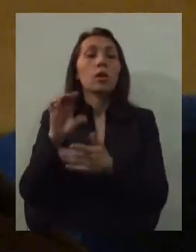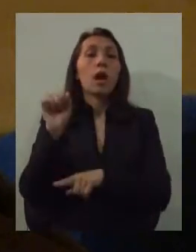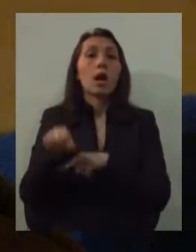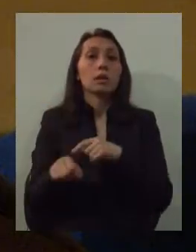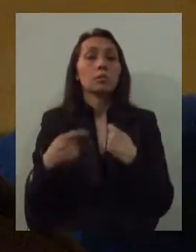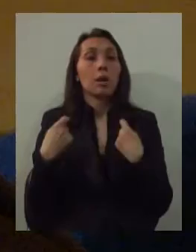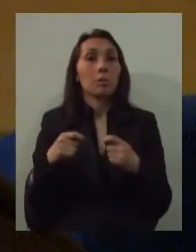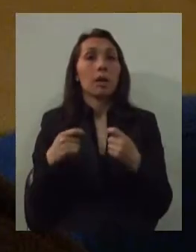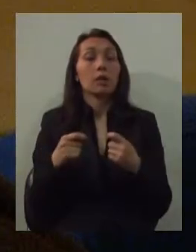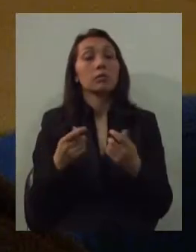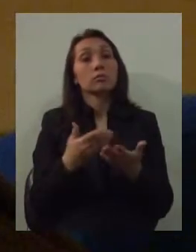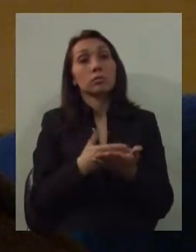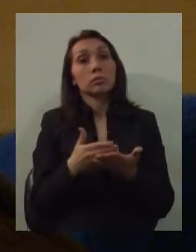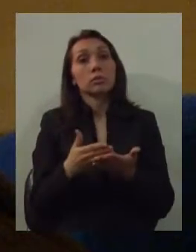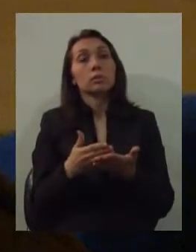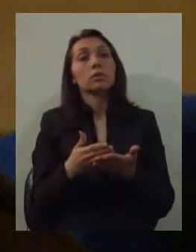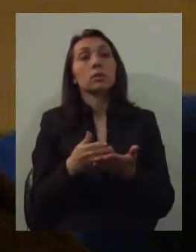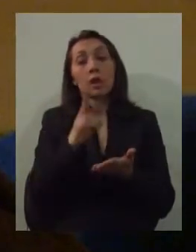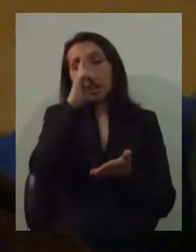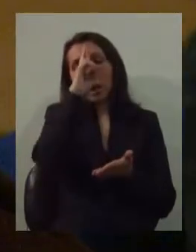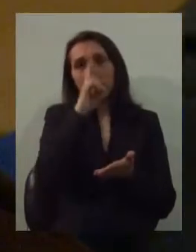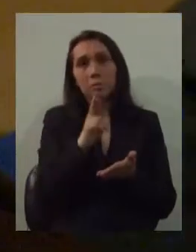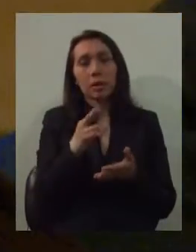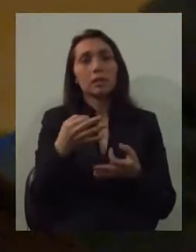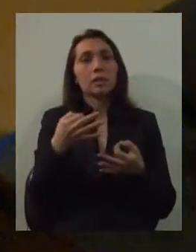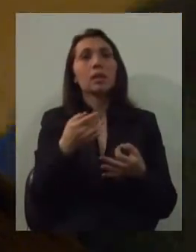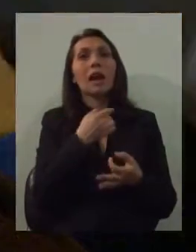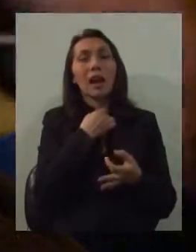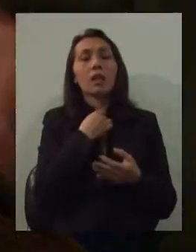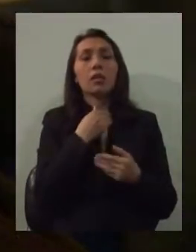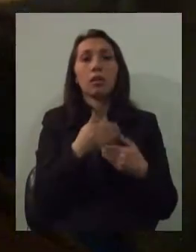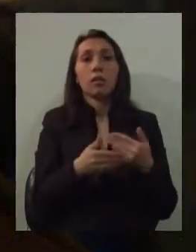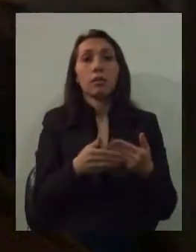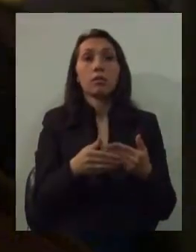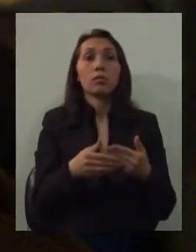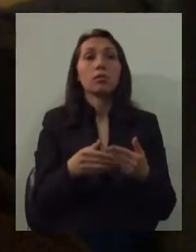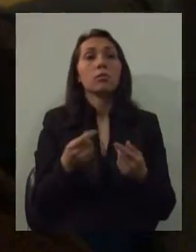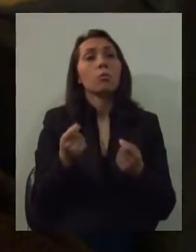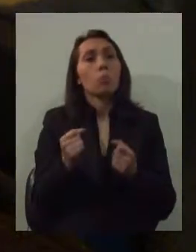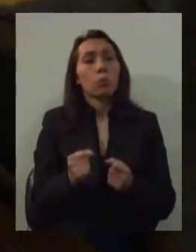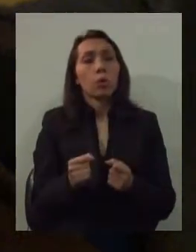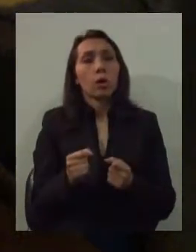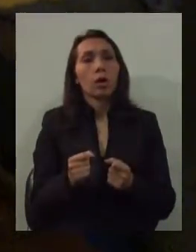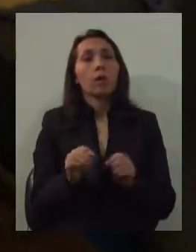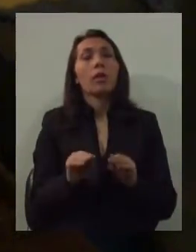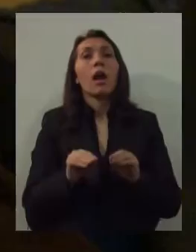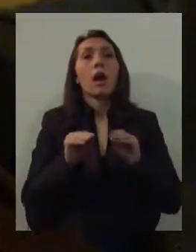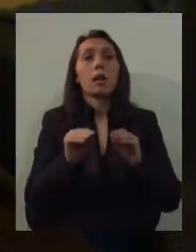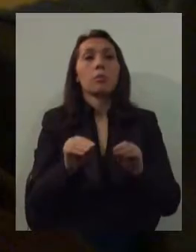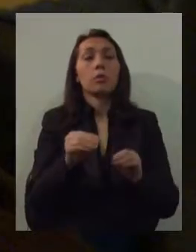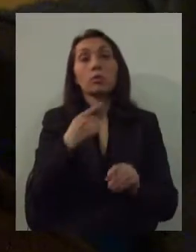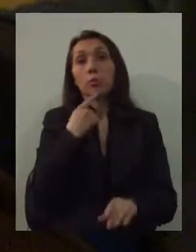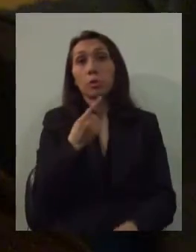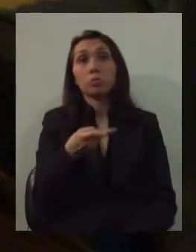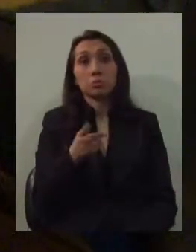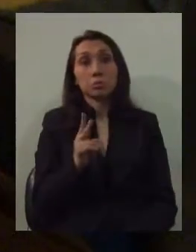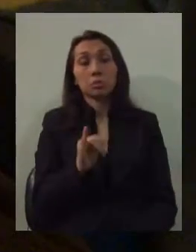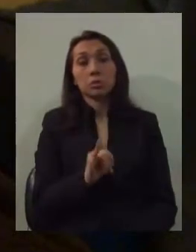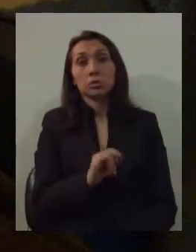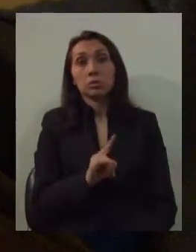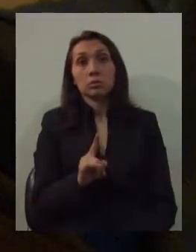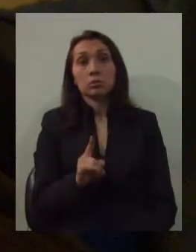la práctica. En tanto, claro, respeten las garantías del debido proceso. ¿Te parecería que podríamos llegar a aplicarlas, digamos,